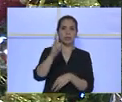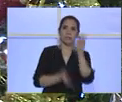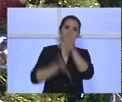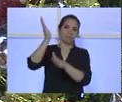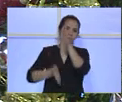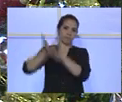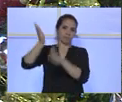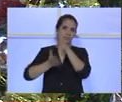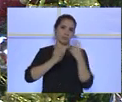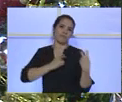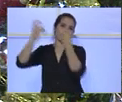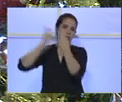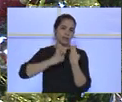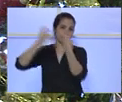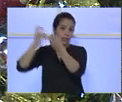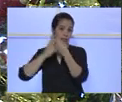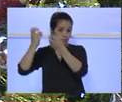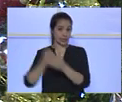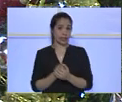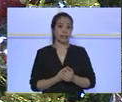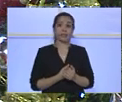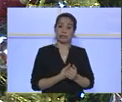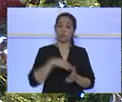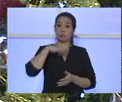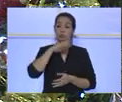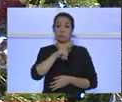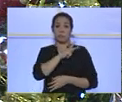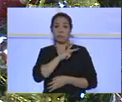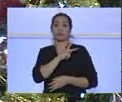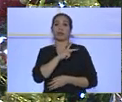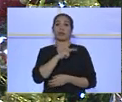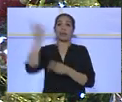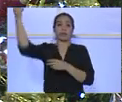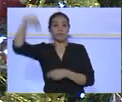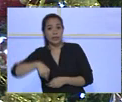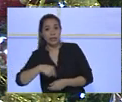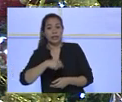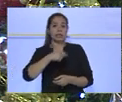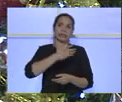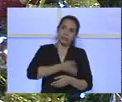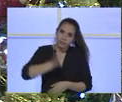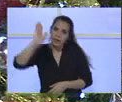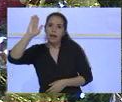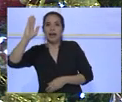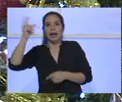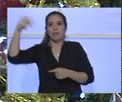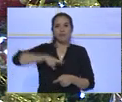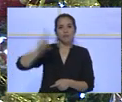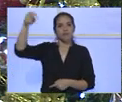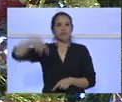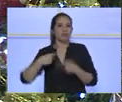flujo de personas que pasaron por Paraguay, llegaron o viajaron. Y esto sin tener ningún tipo